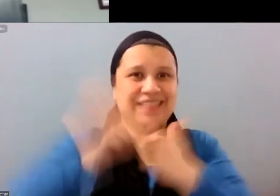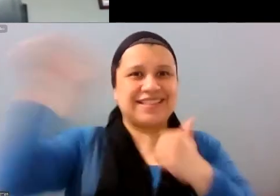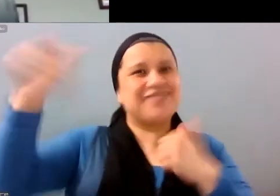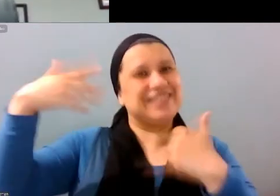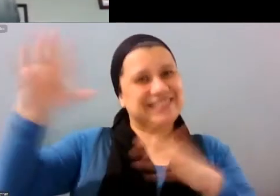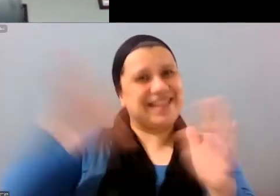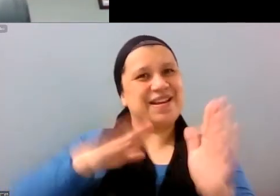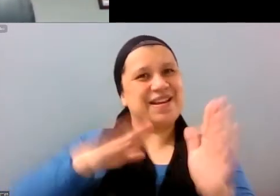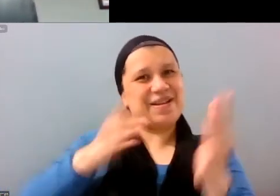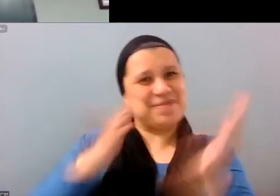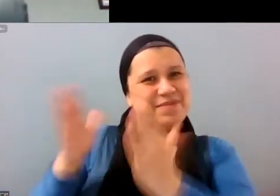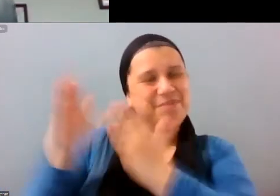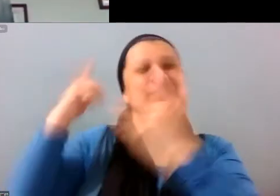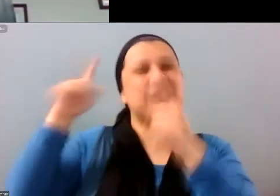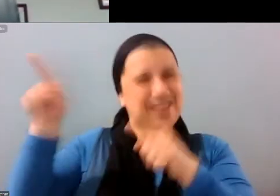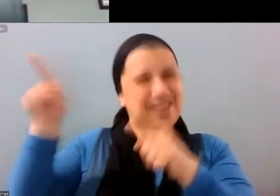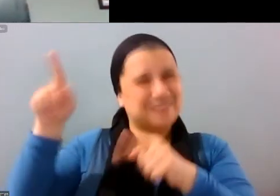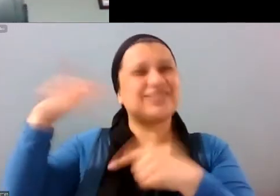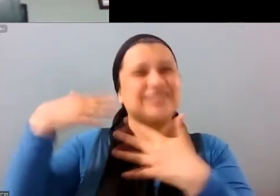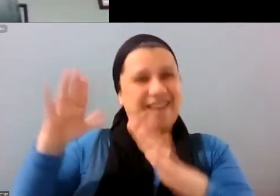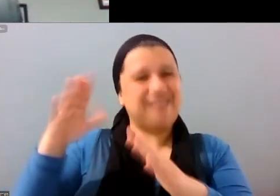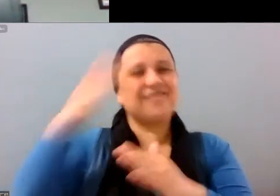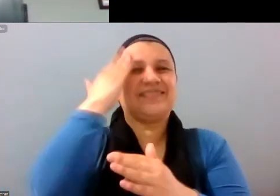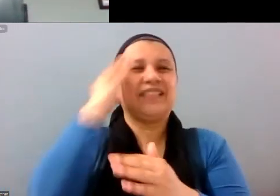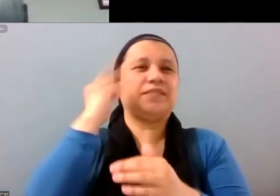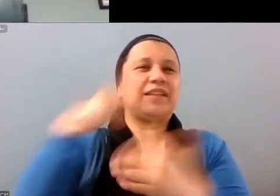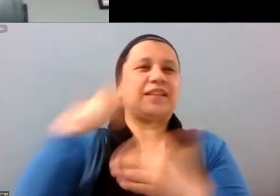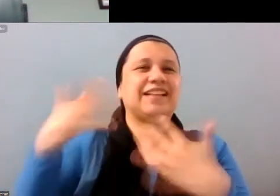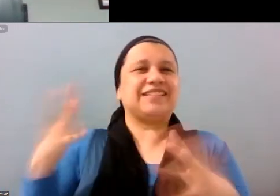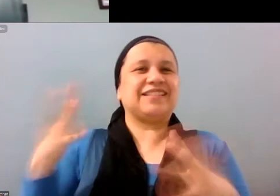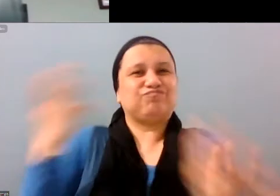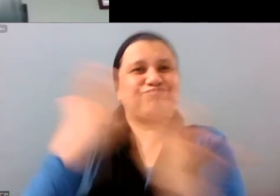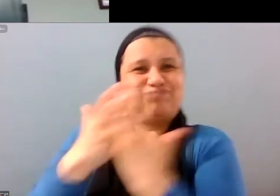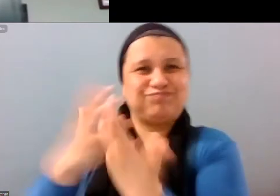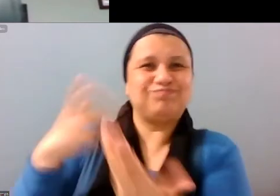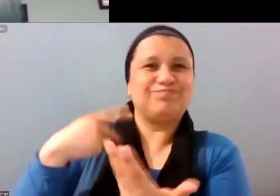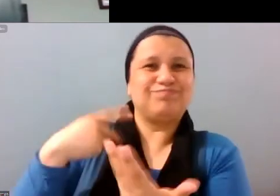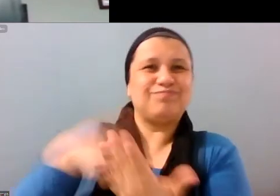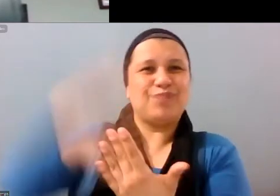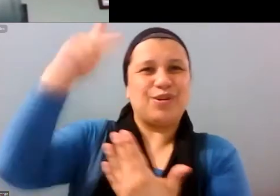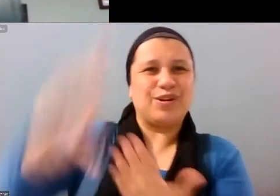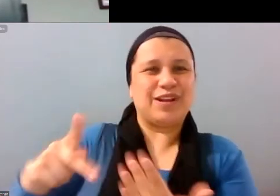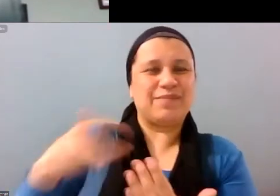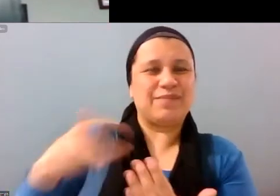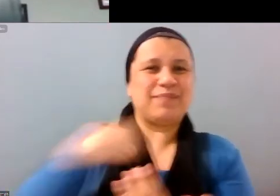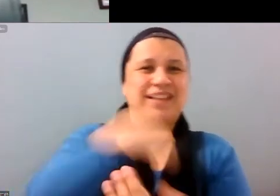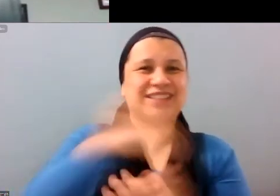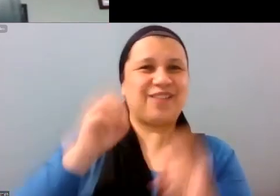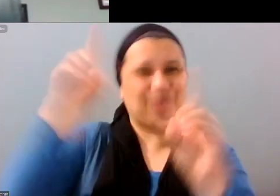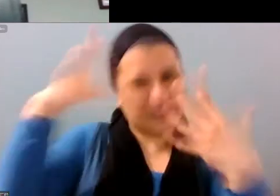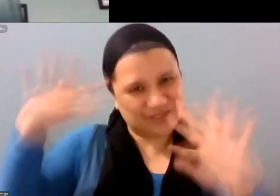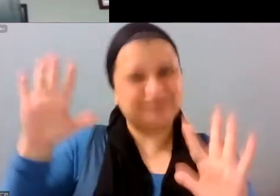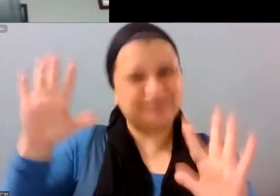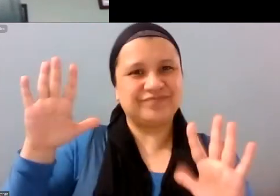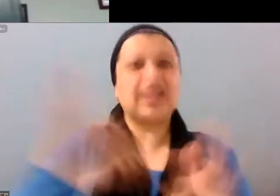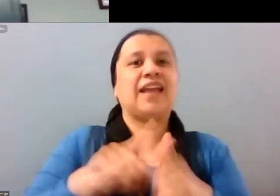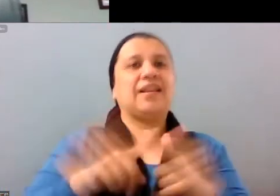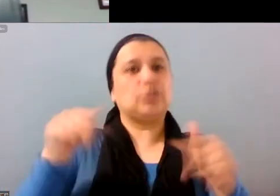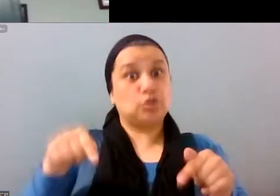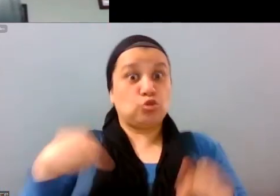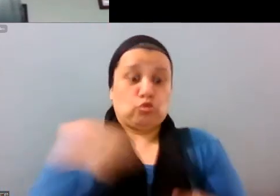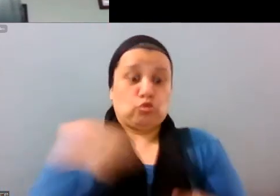ajustados veámoslo de esta manera a los programas del Ministerio de Educación y de esa forma pues pusimos desde el principio